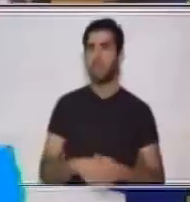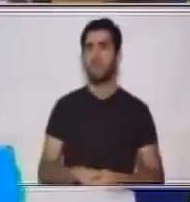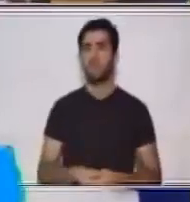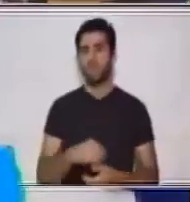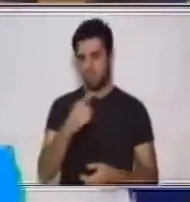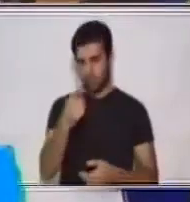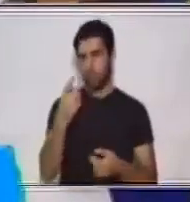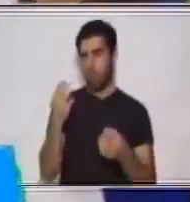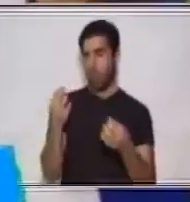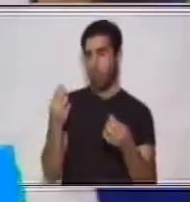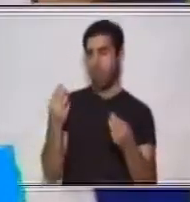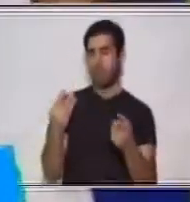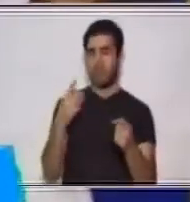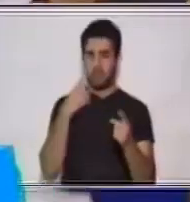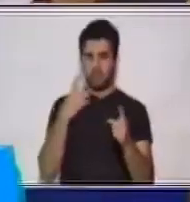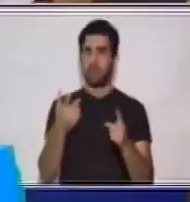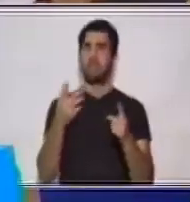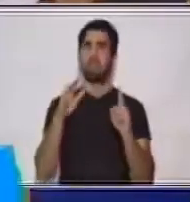¿Cuánto es 6 más 5?